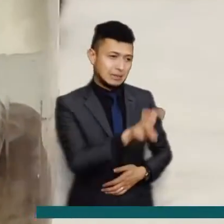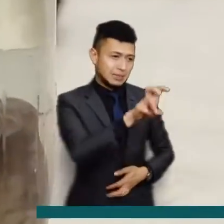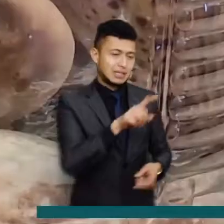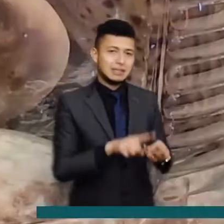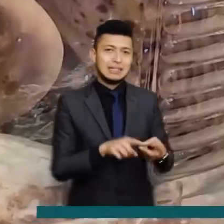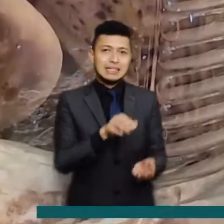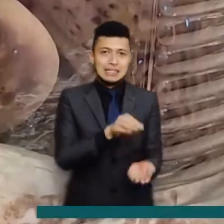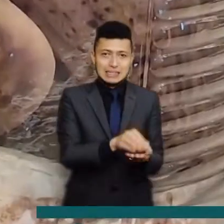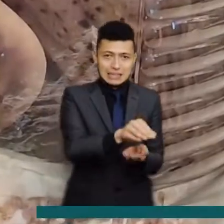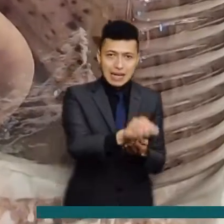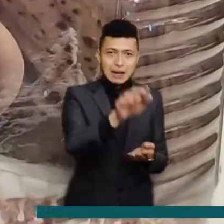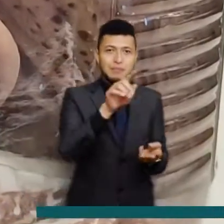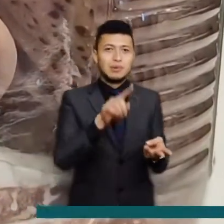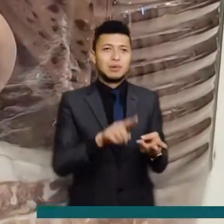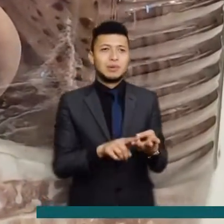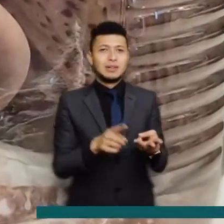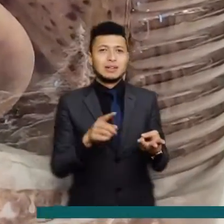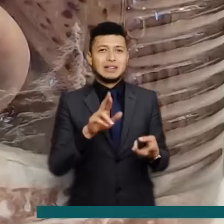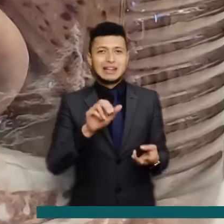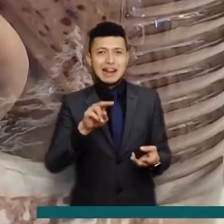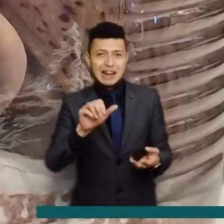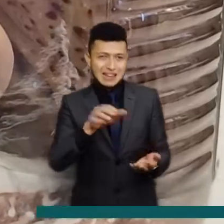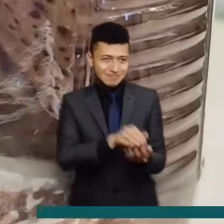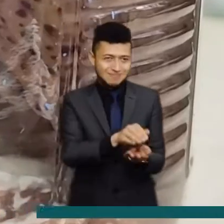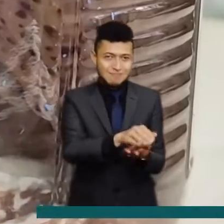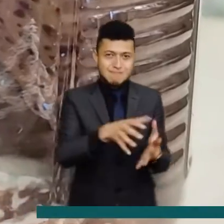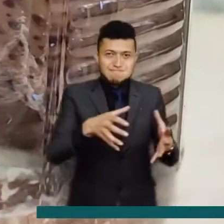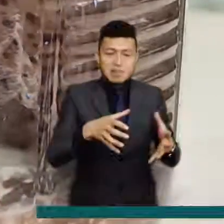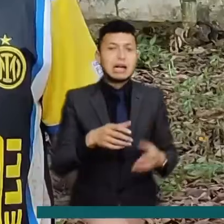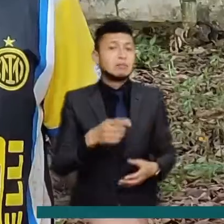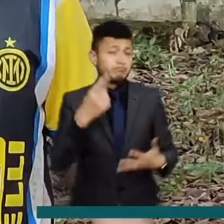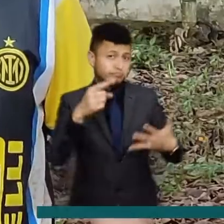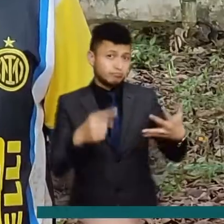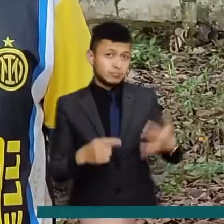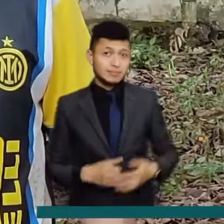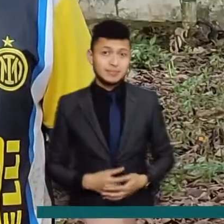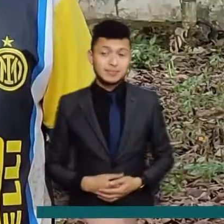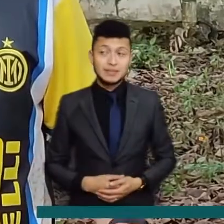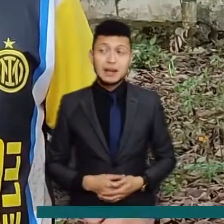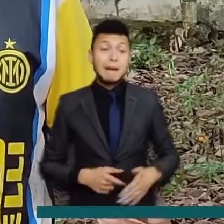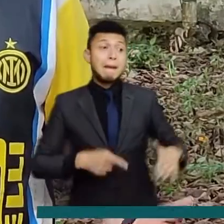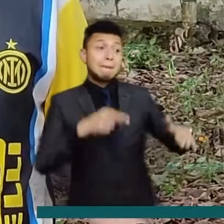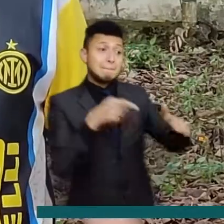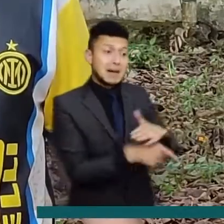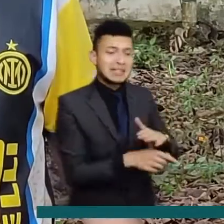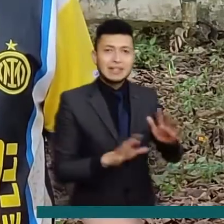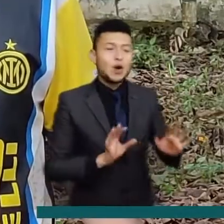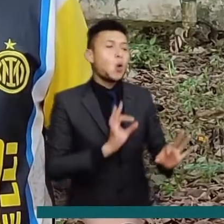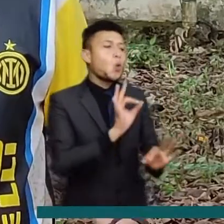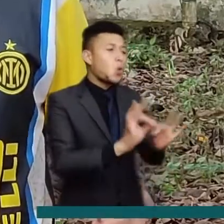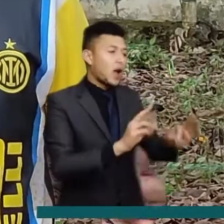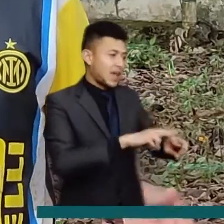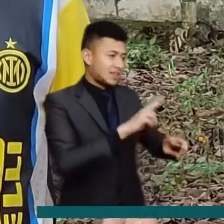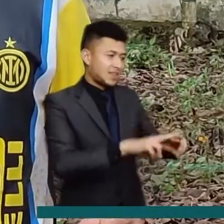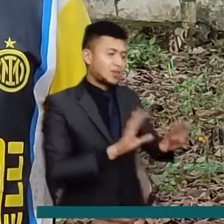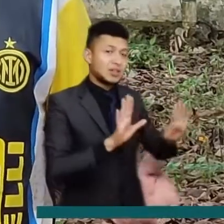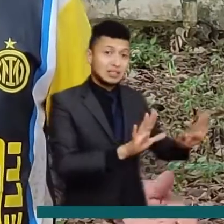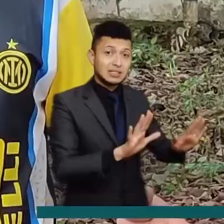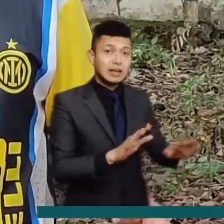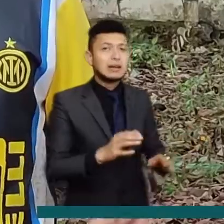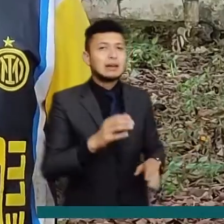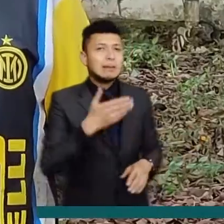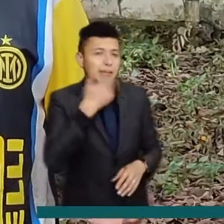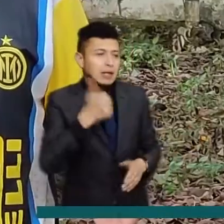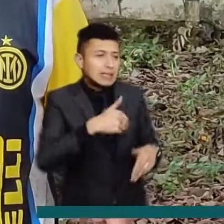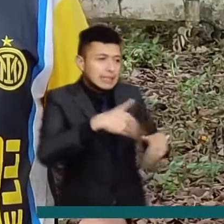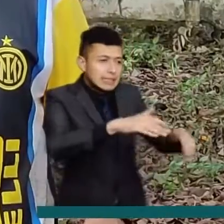los sapos, las ranas no gustan mucho, pero son muy importantes para el ecosistema. En vez de matarlos, trato de conservar la naturaleza, procurar